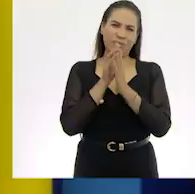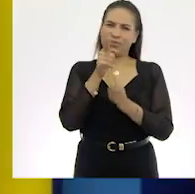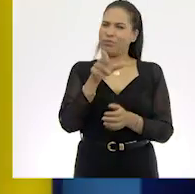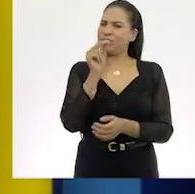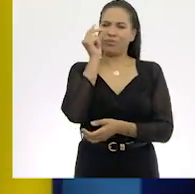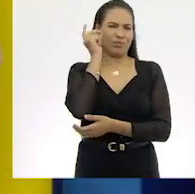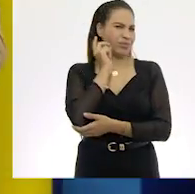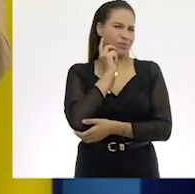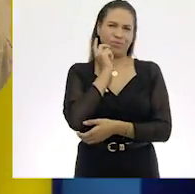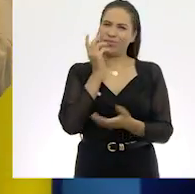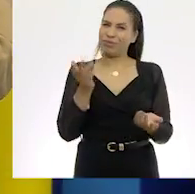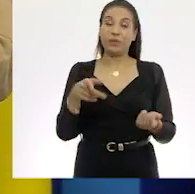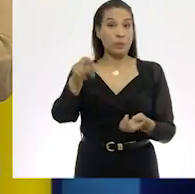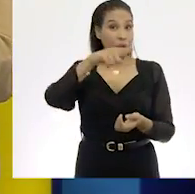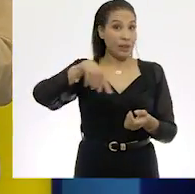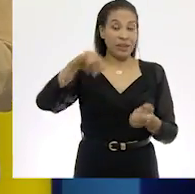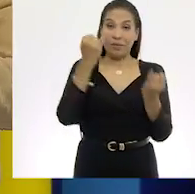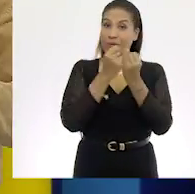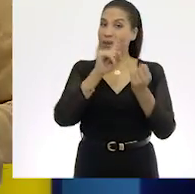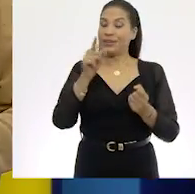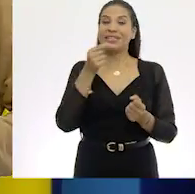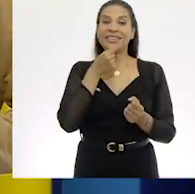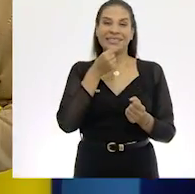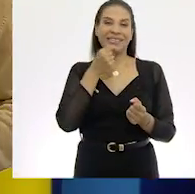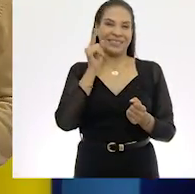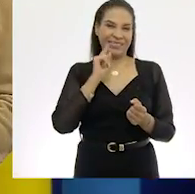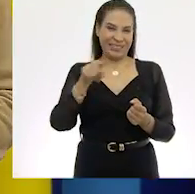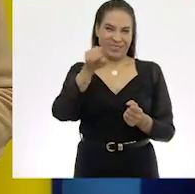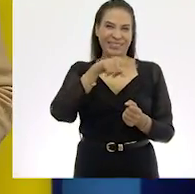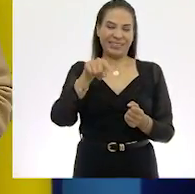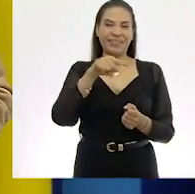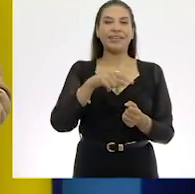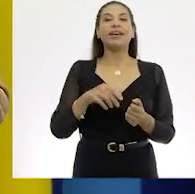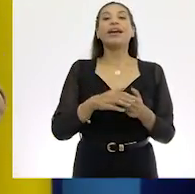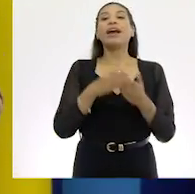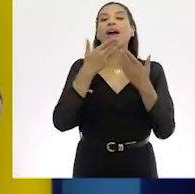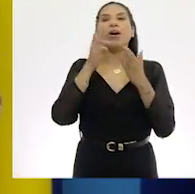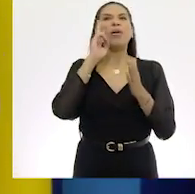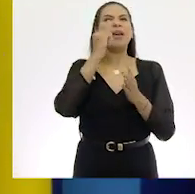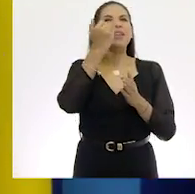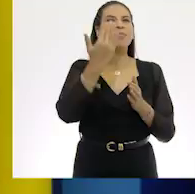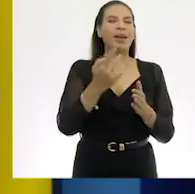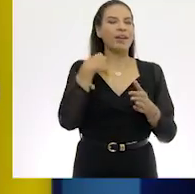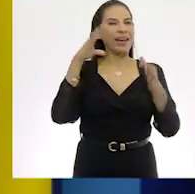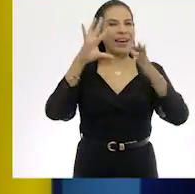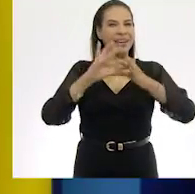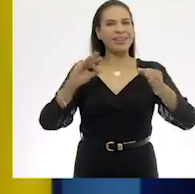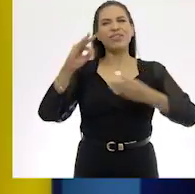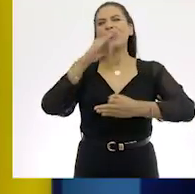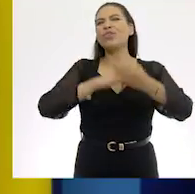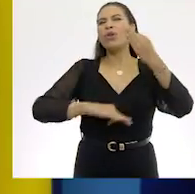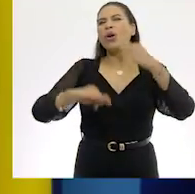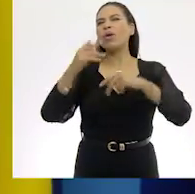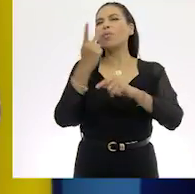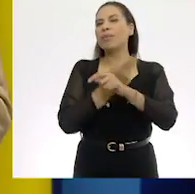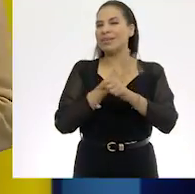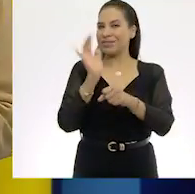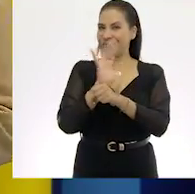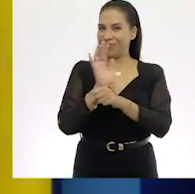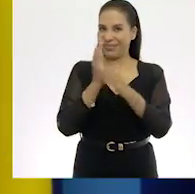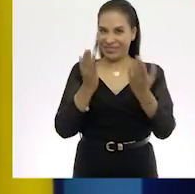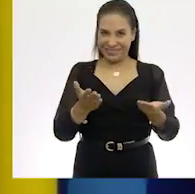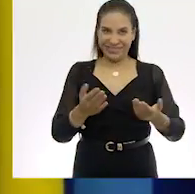vaya a dormir. Y ustedes tampoco, niñas y niños. Aquí traigo unas imágenes que me ayudarán a describir todo lo que pasaba en la película.